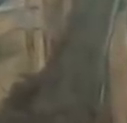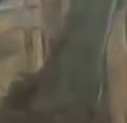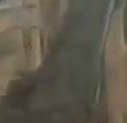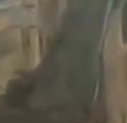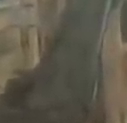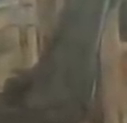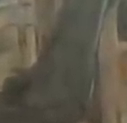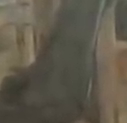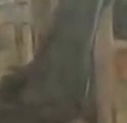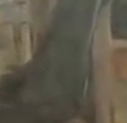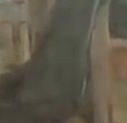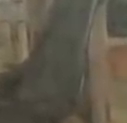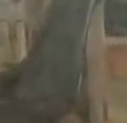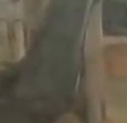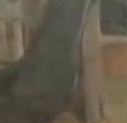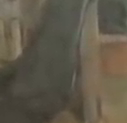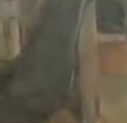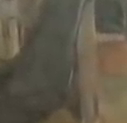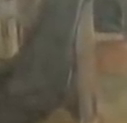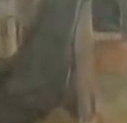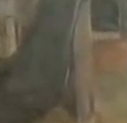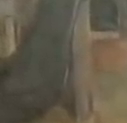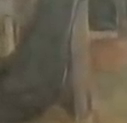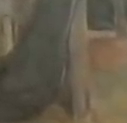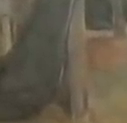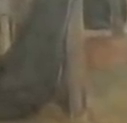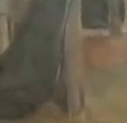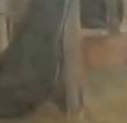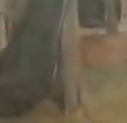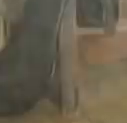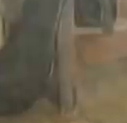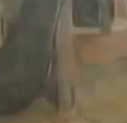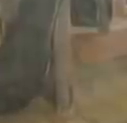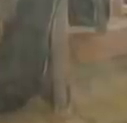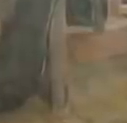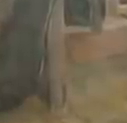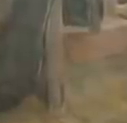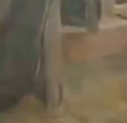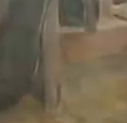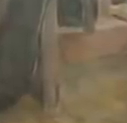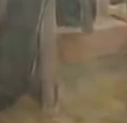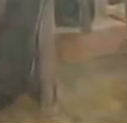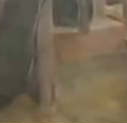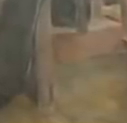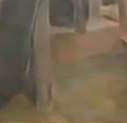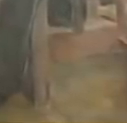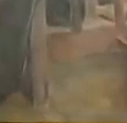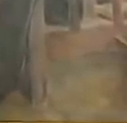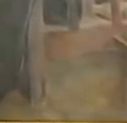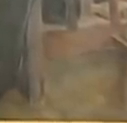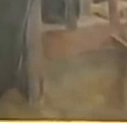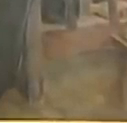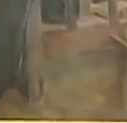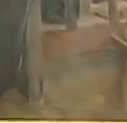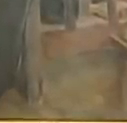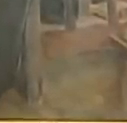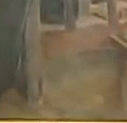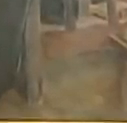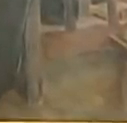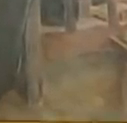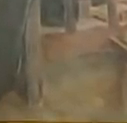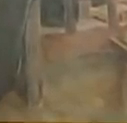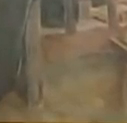causavientes, de nuestro gran artista Tito Salas, pintado en el año